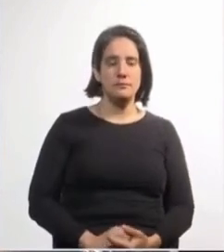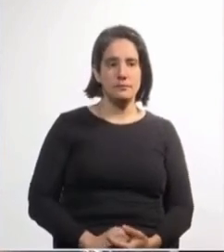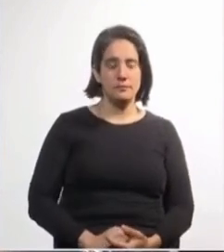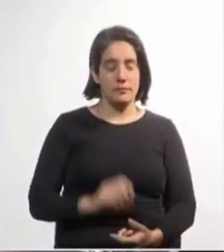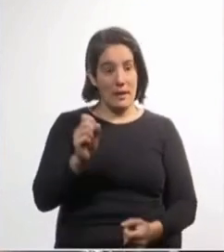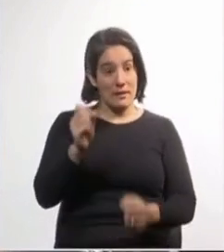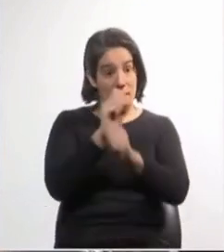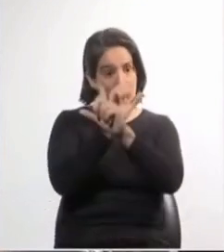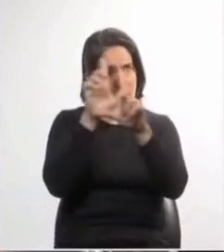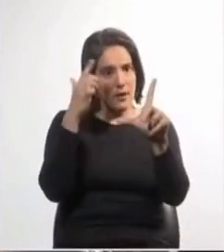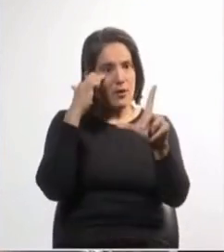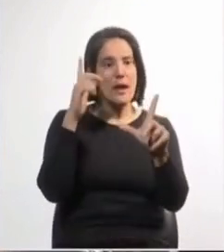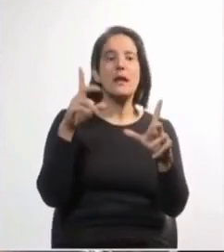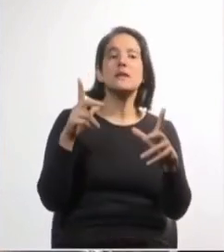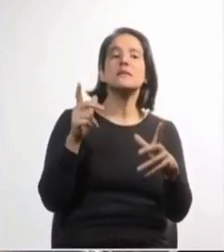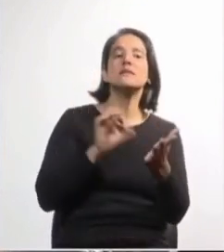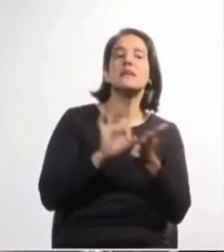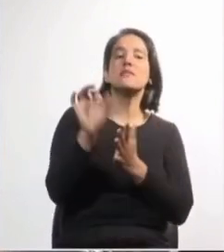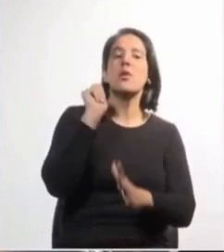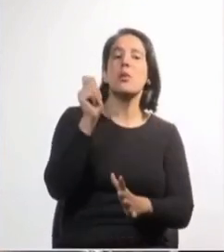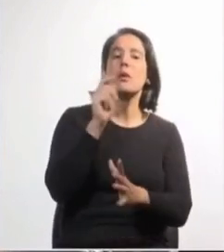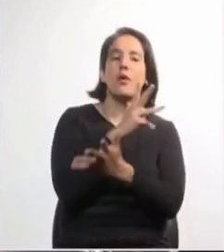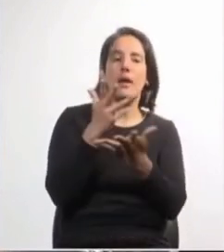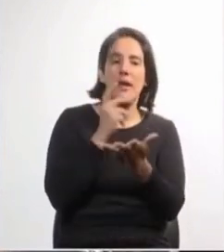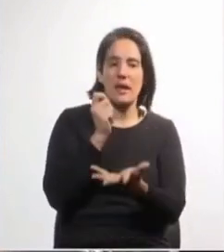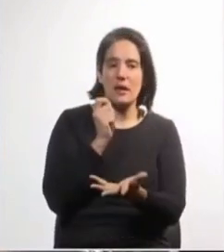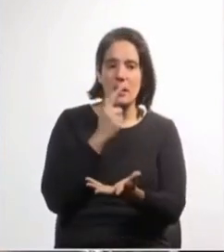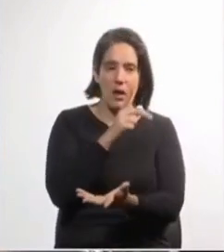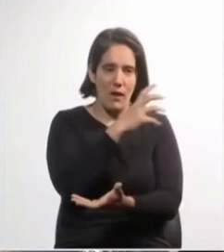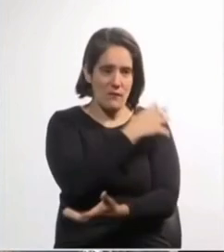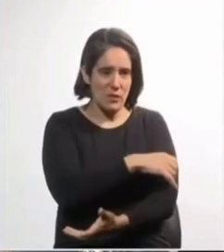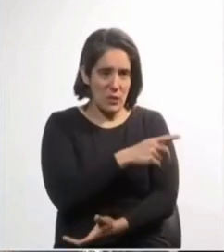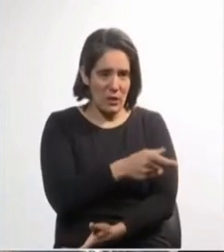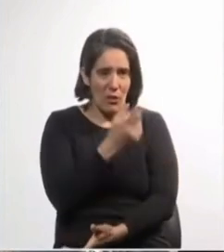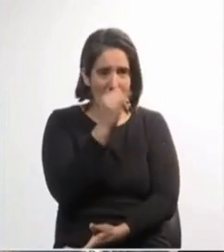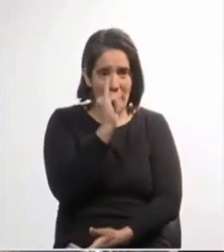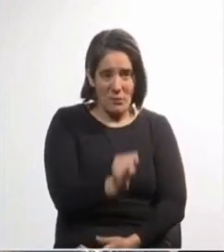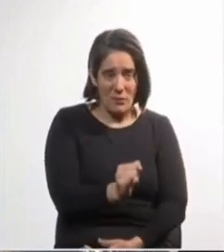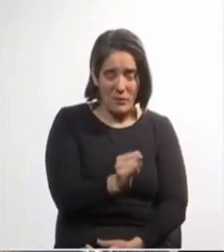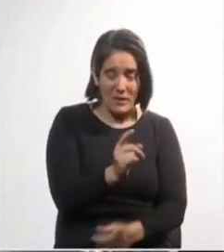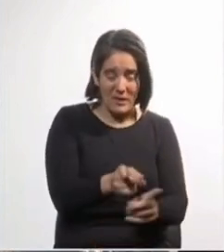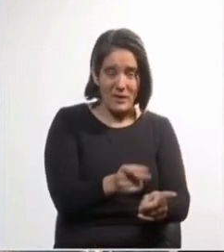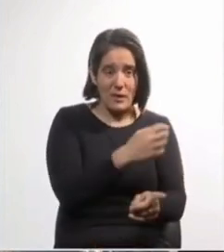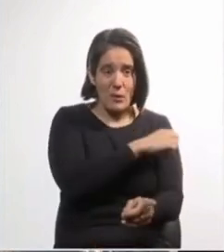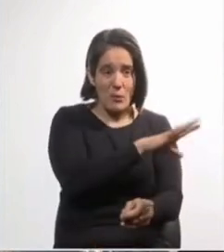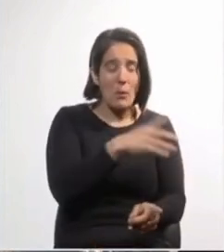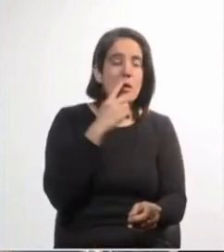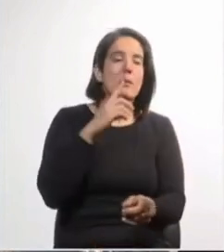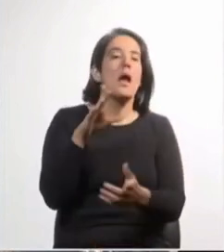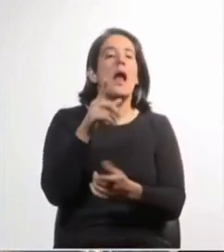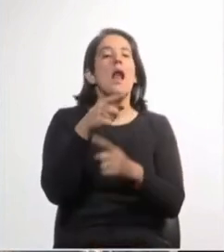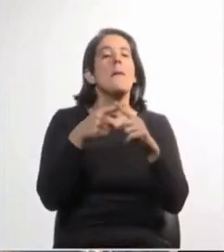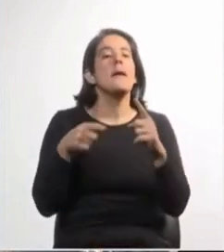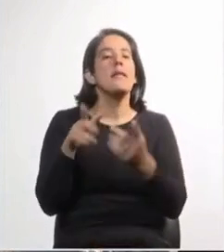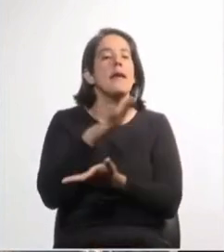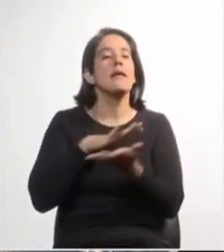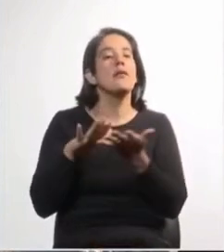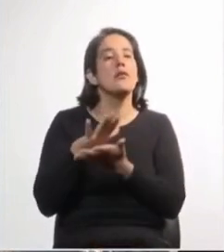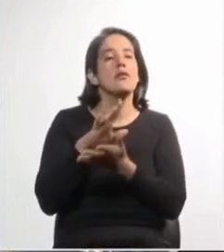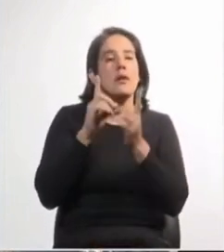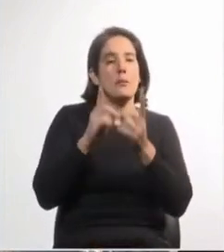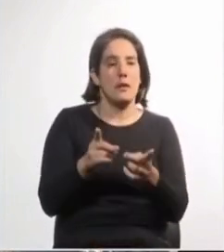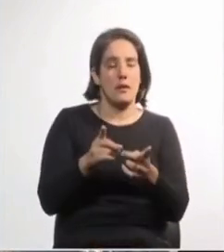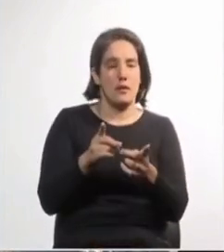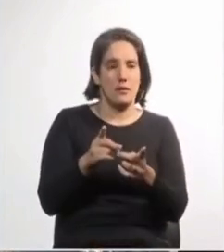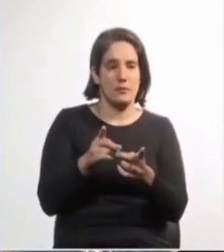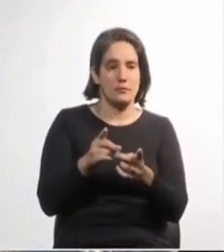Está claro que en servicios públicos afecta a los sectores vulnerables, pero también afecta a las clases medias y a los sectores